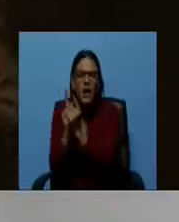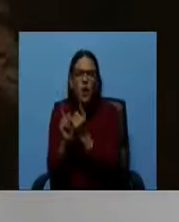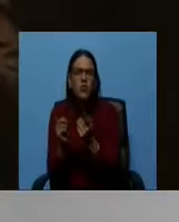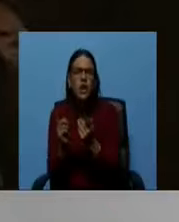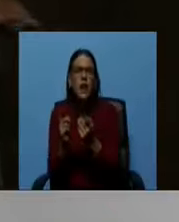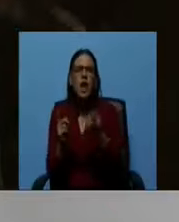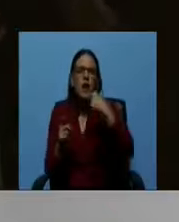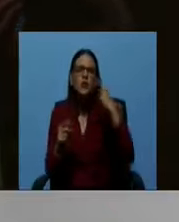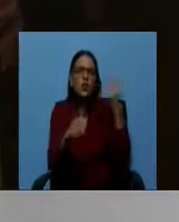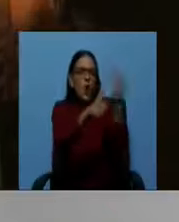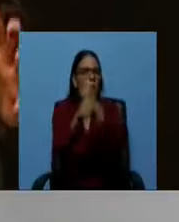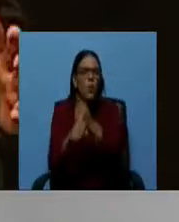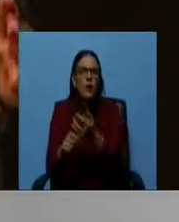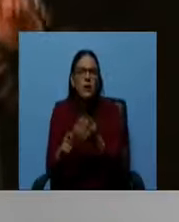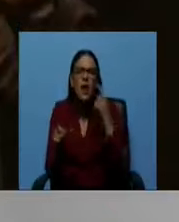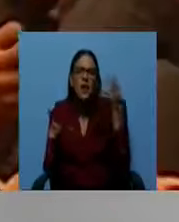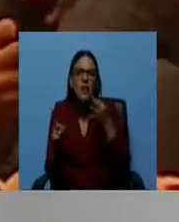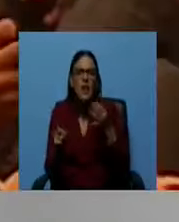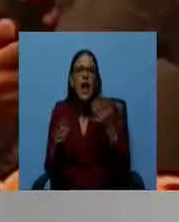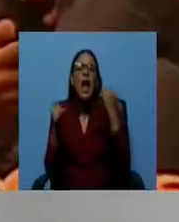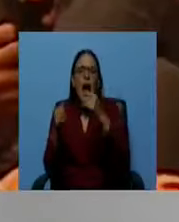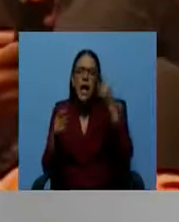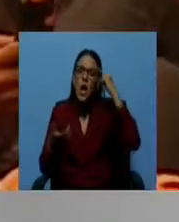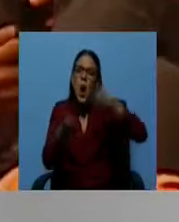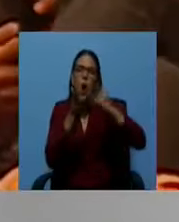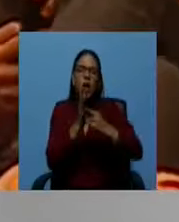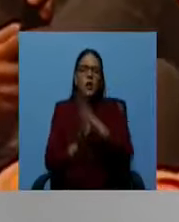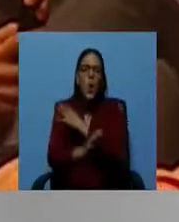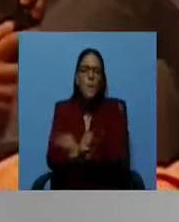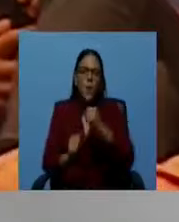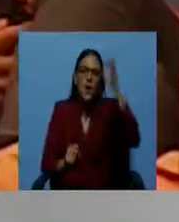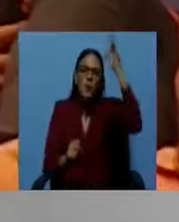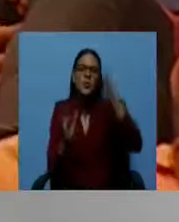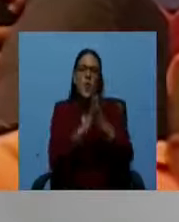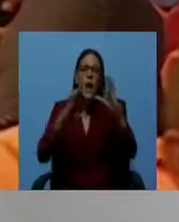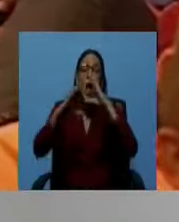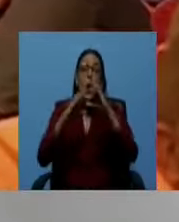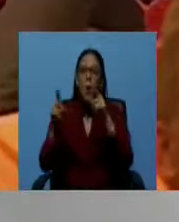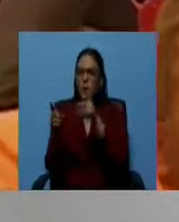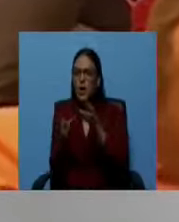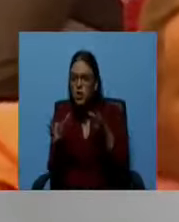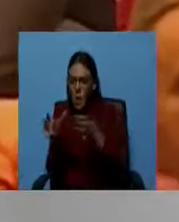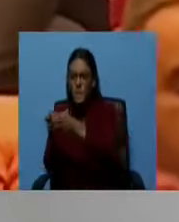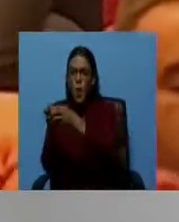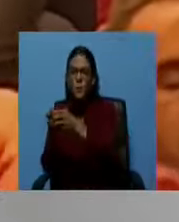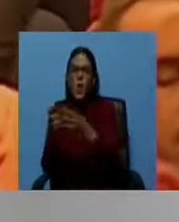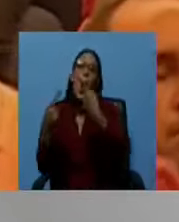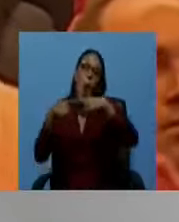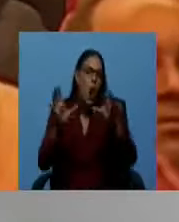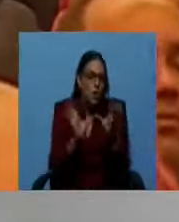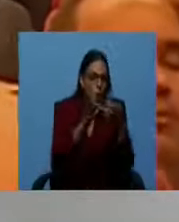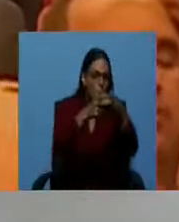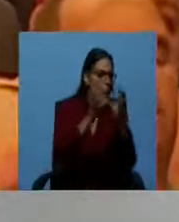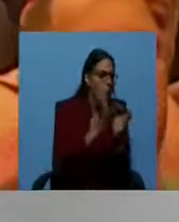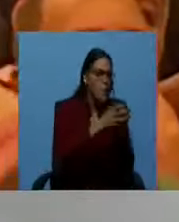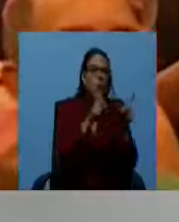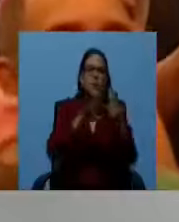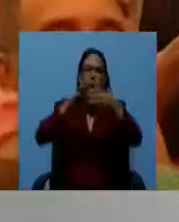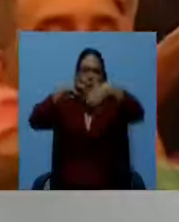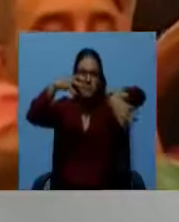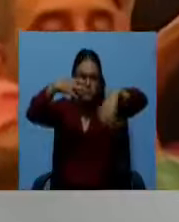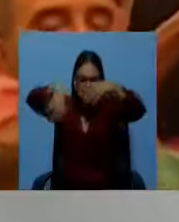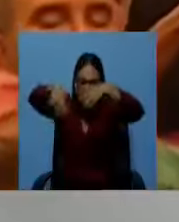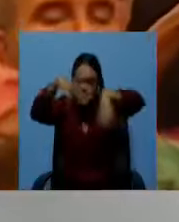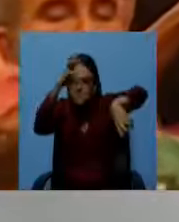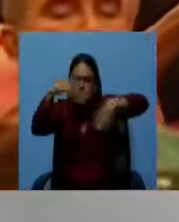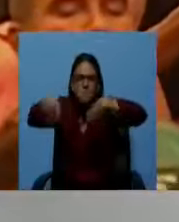hemos encontrado organizaciones del poder popular de la comunicación de un lado, las otras de otro lado, las otras de otro lado, las otras